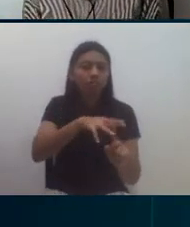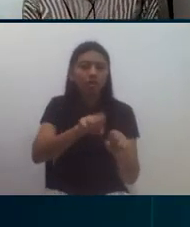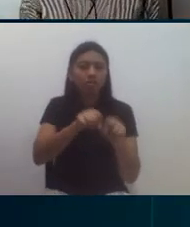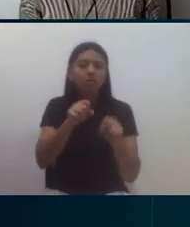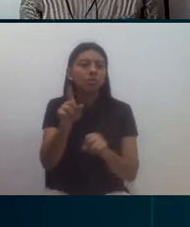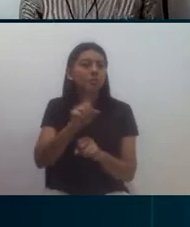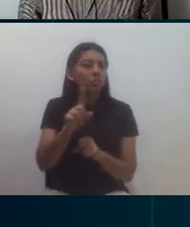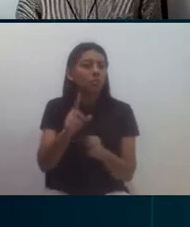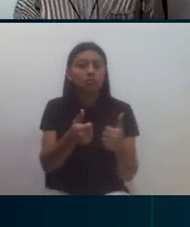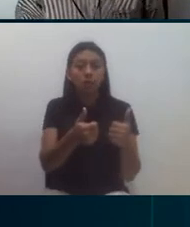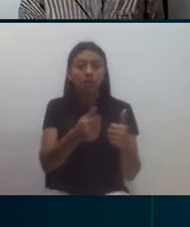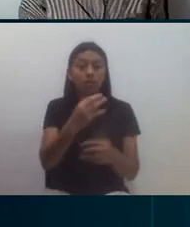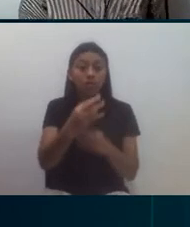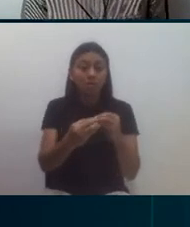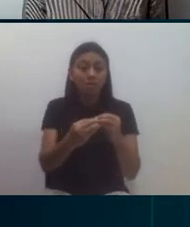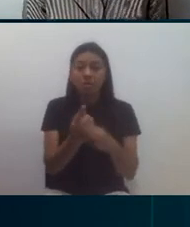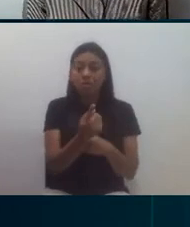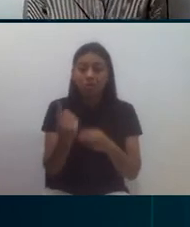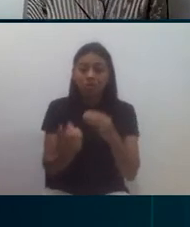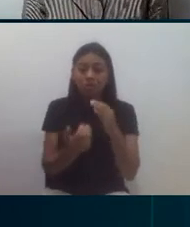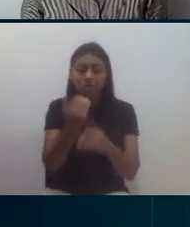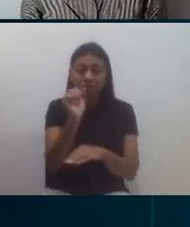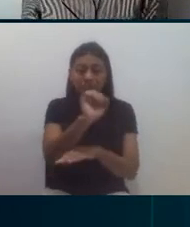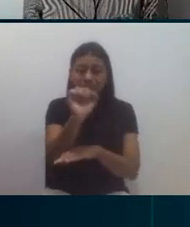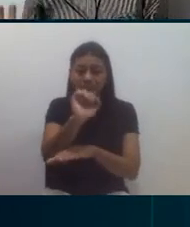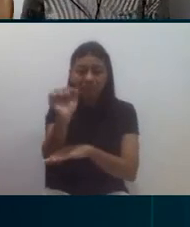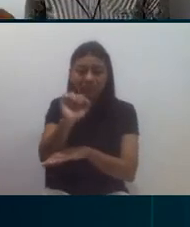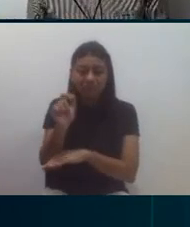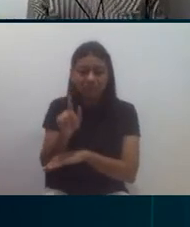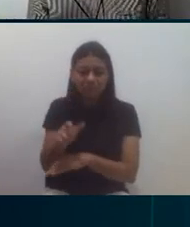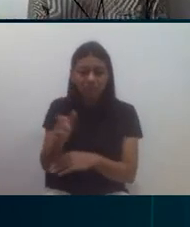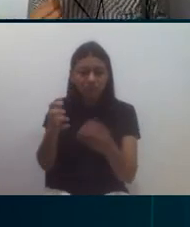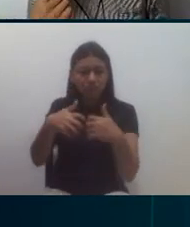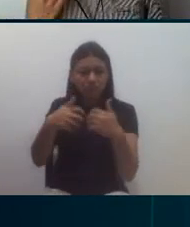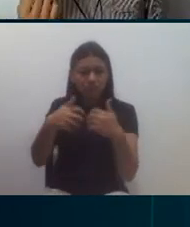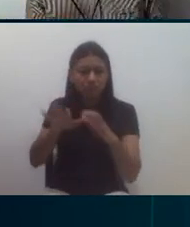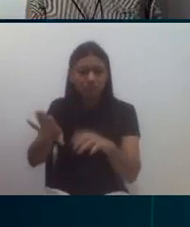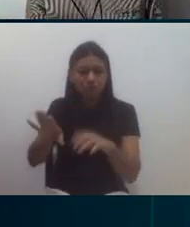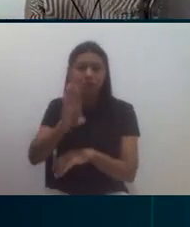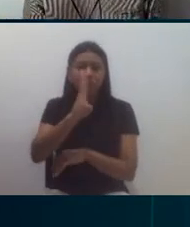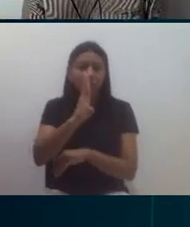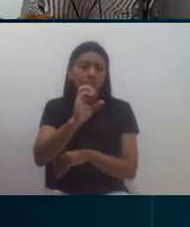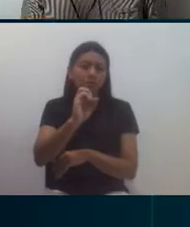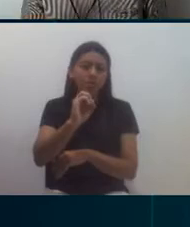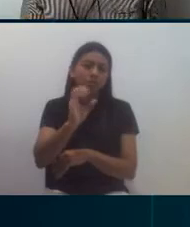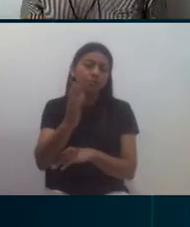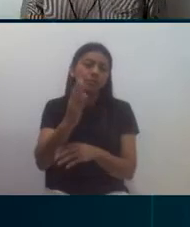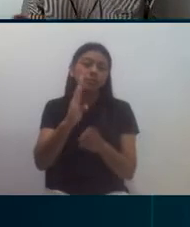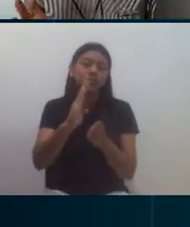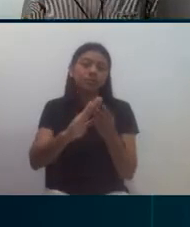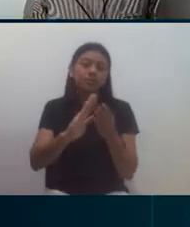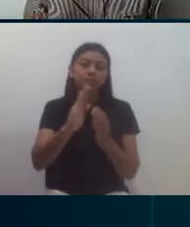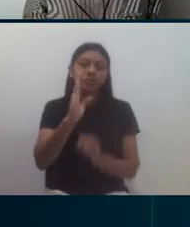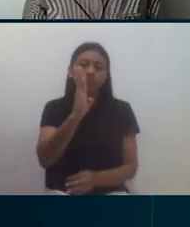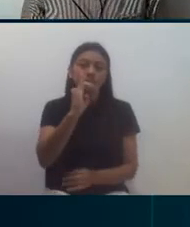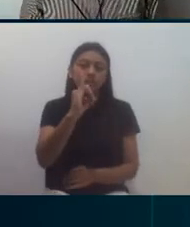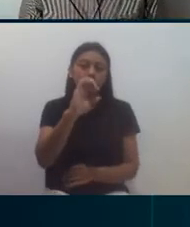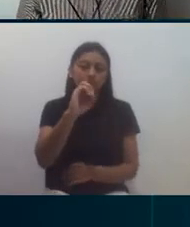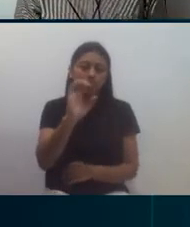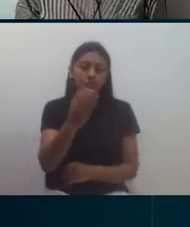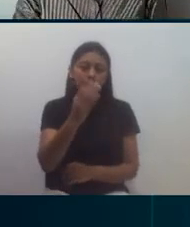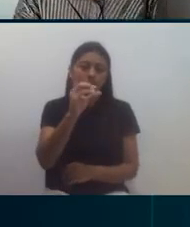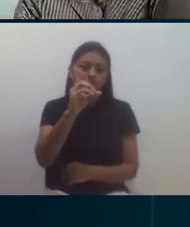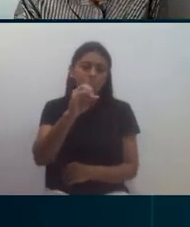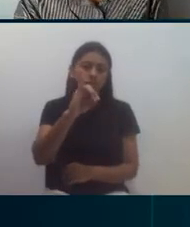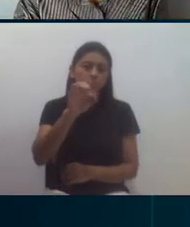actualmente. Ahora, ¿de dónde viene el biodiesel? Una de las formas de producir el biodiesel es a través de la